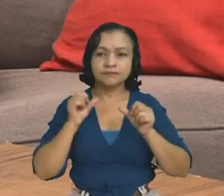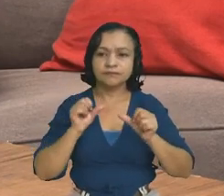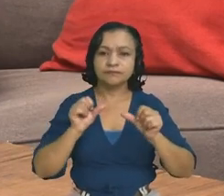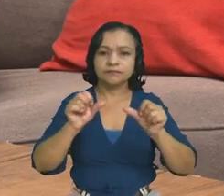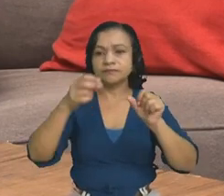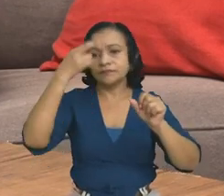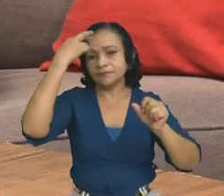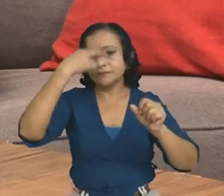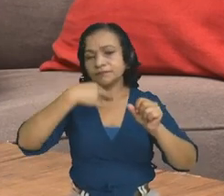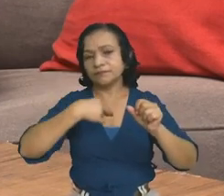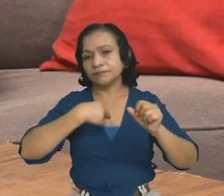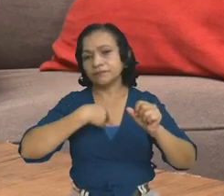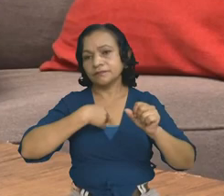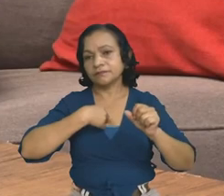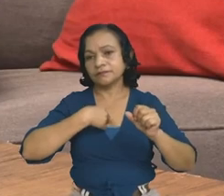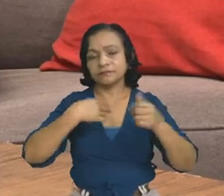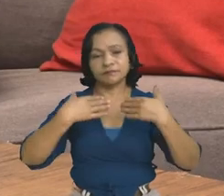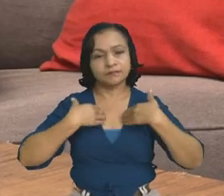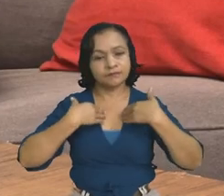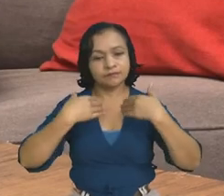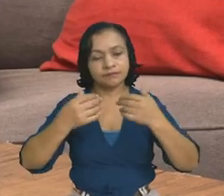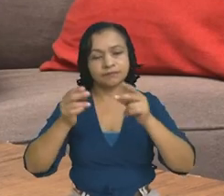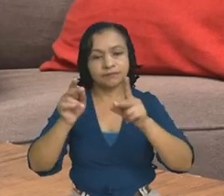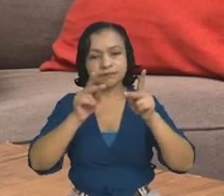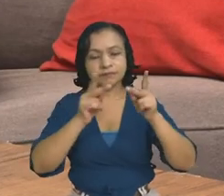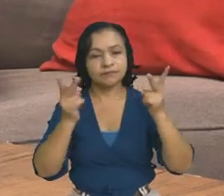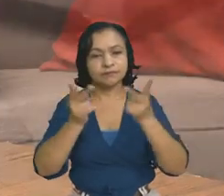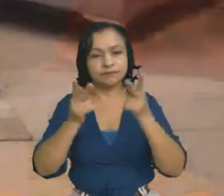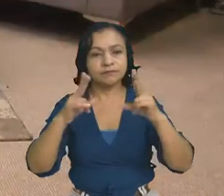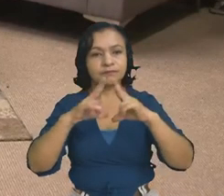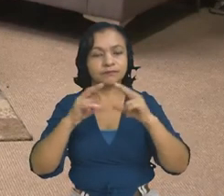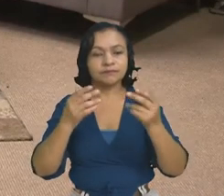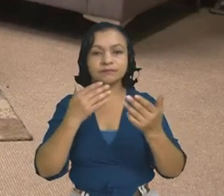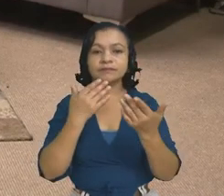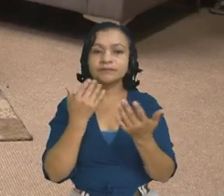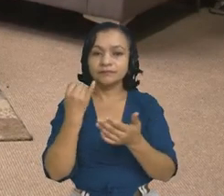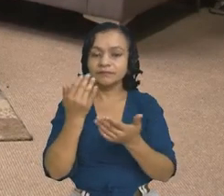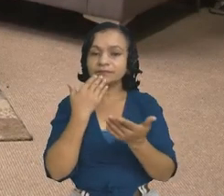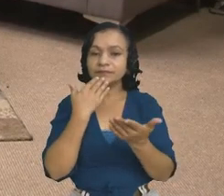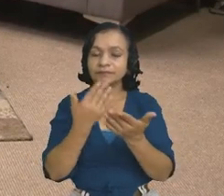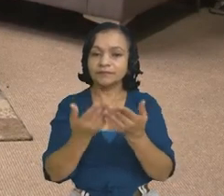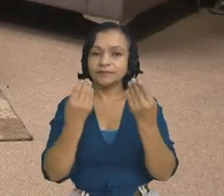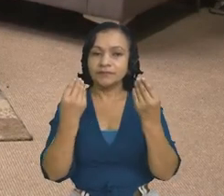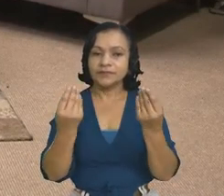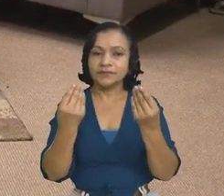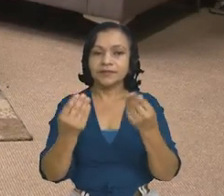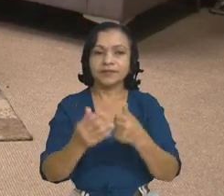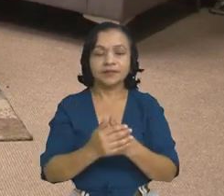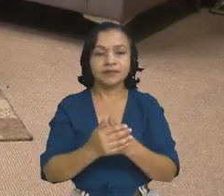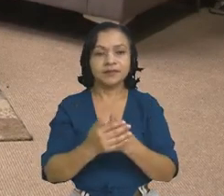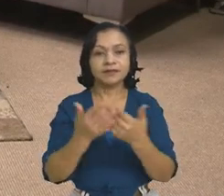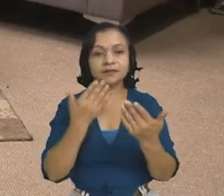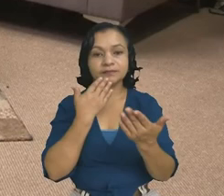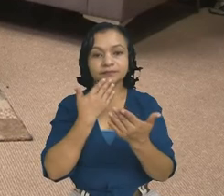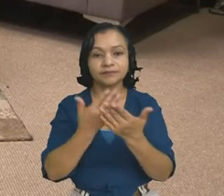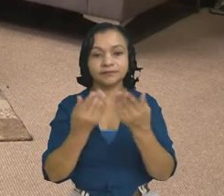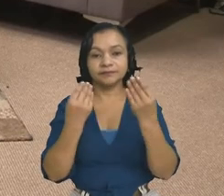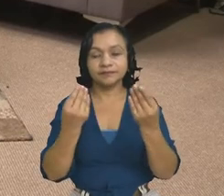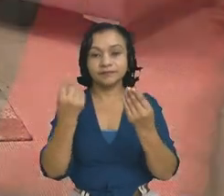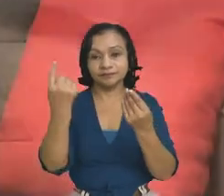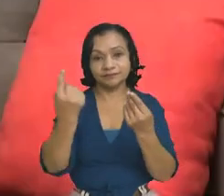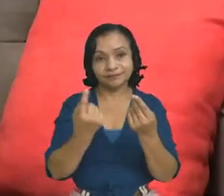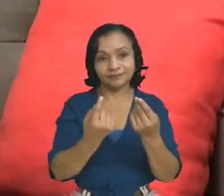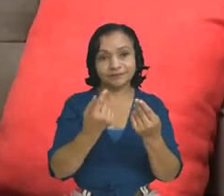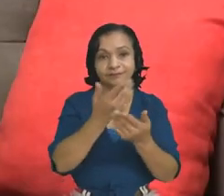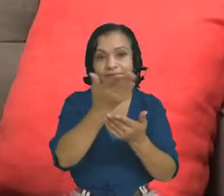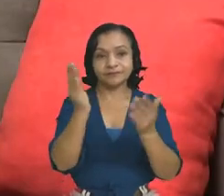la responsabilidad de garantizar la salud a la población nicaragüense. Claro que sí, muchísimas gracias, compañera. Muchísimas gracias por su tiempo. Y usted